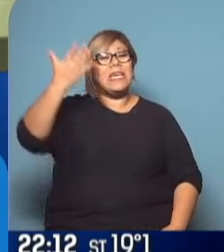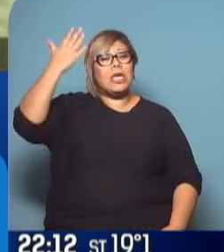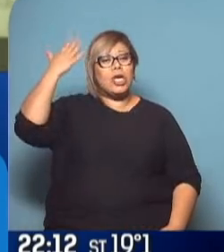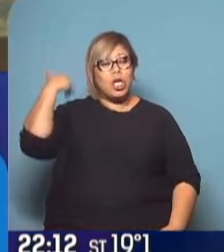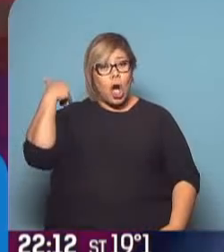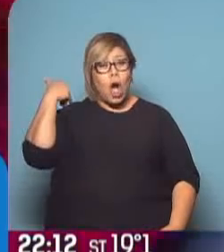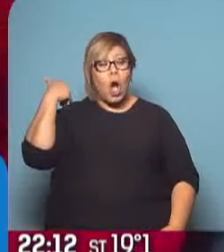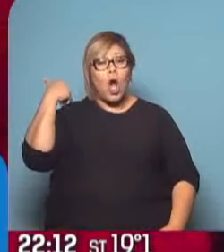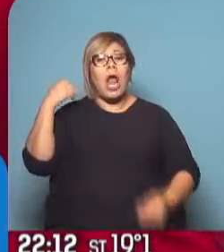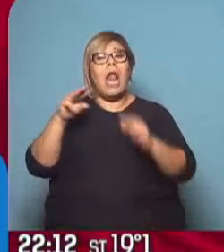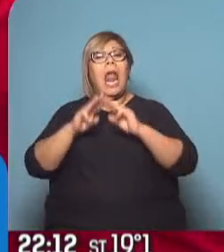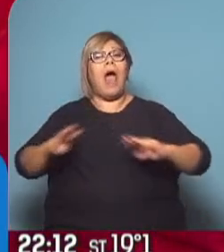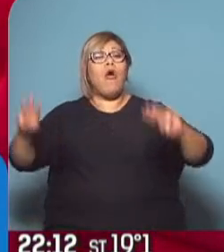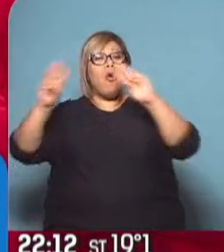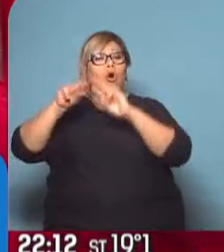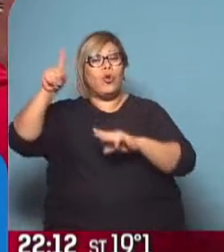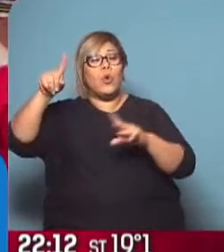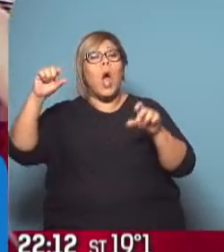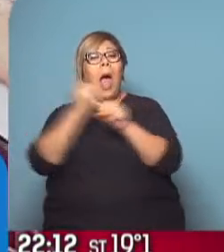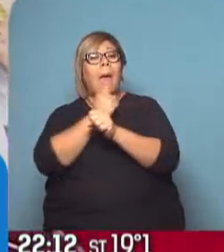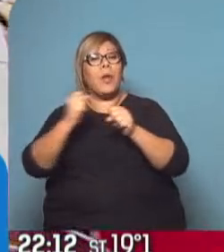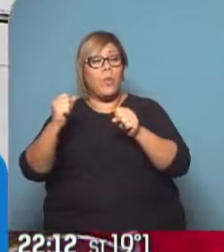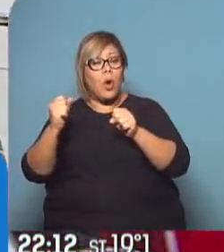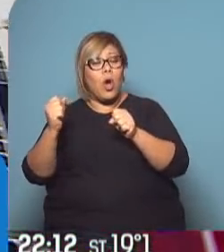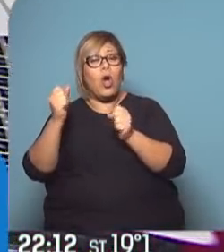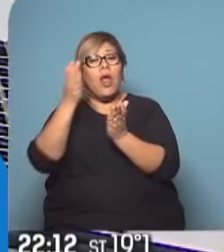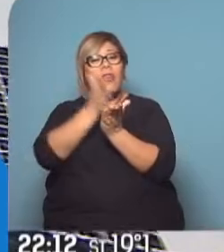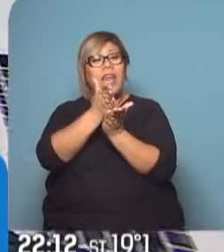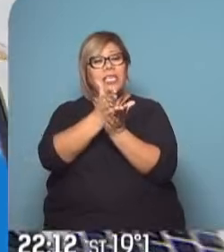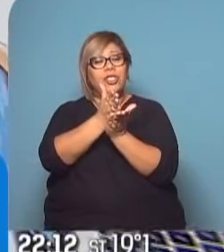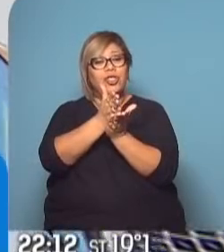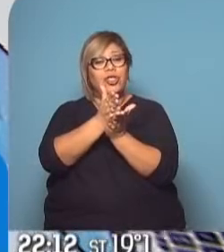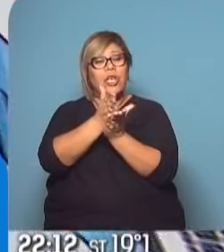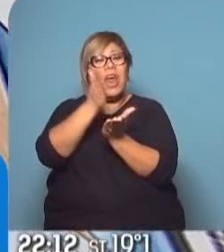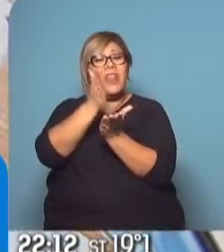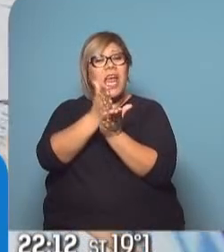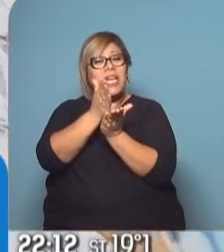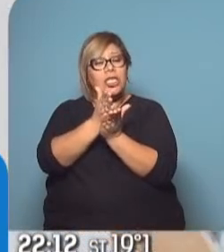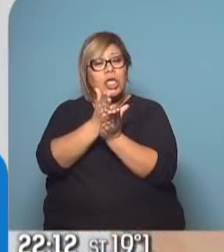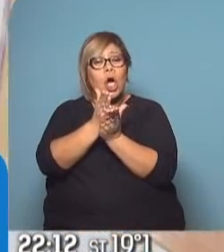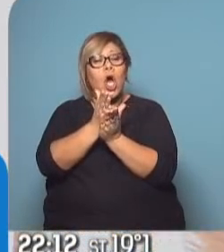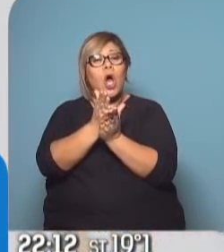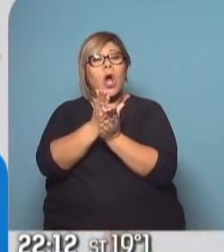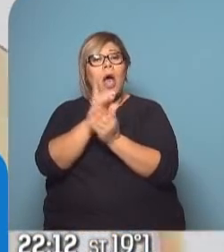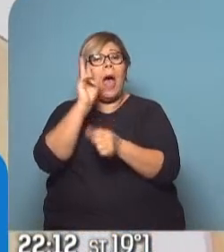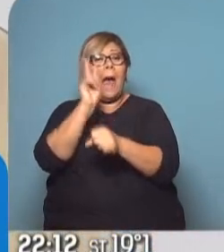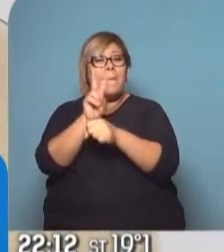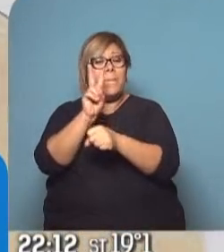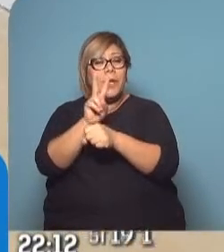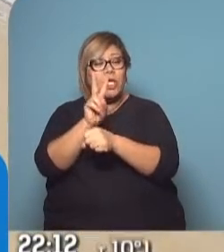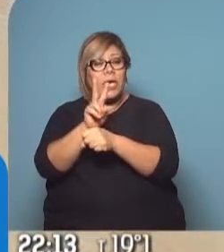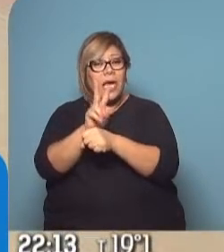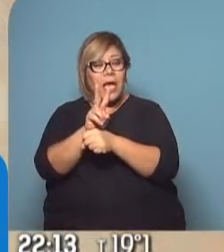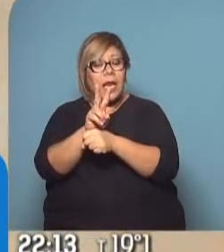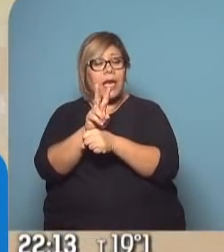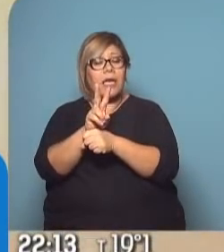todas las Naciones Unidas aprobaron lo que se llama el derecho a proteger, el Right to Protect, R2P. ¿Y